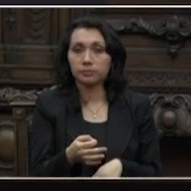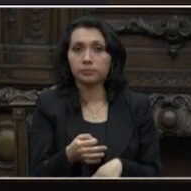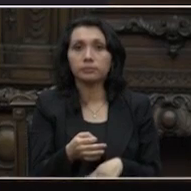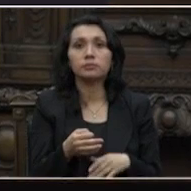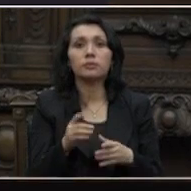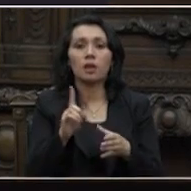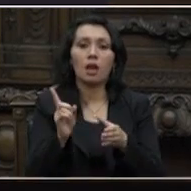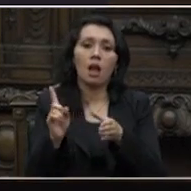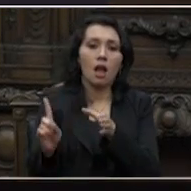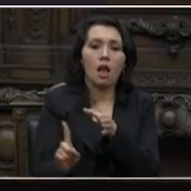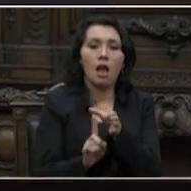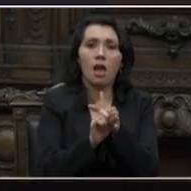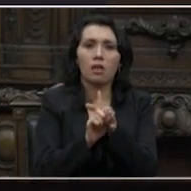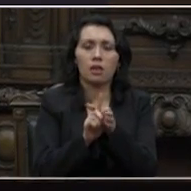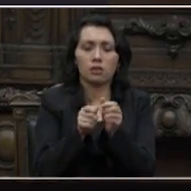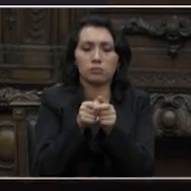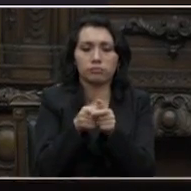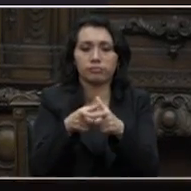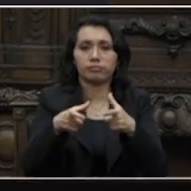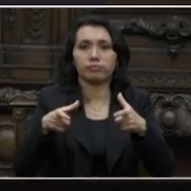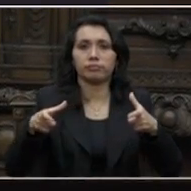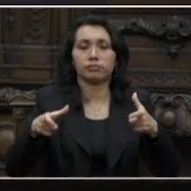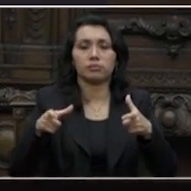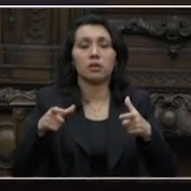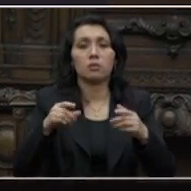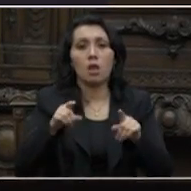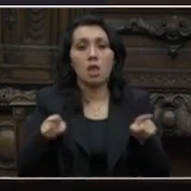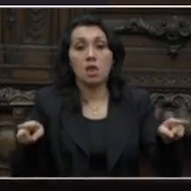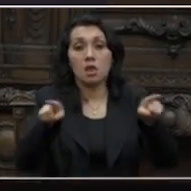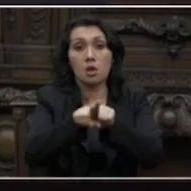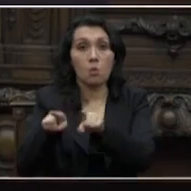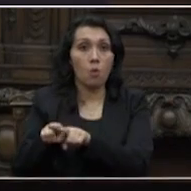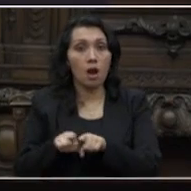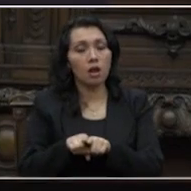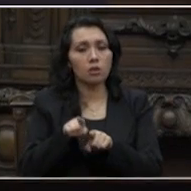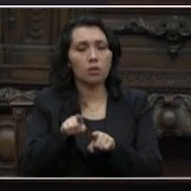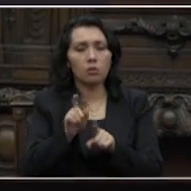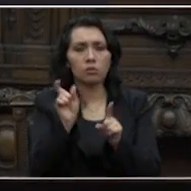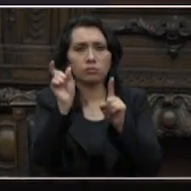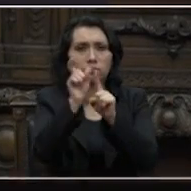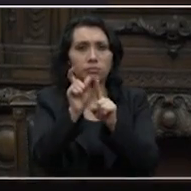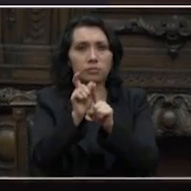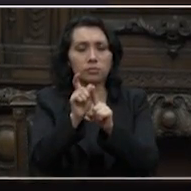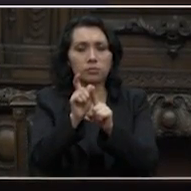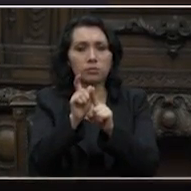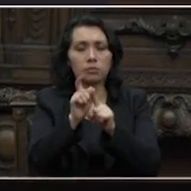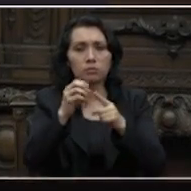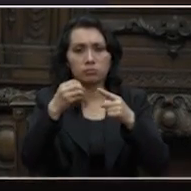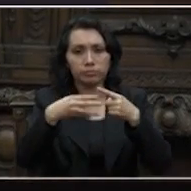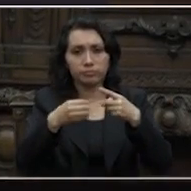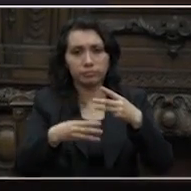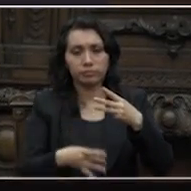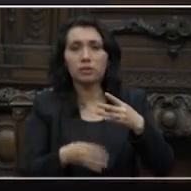es parte del proceso expansivo del principio de igualdad y es un concepto, una categoría que tiene